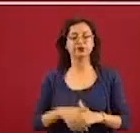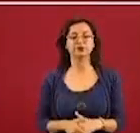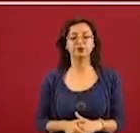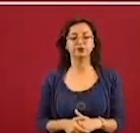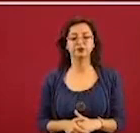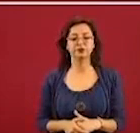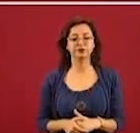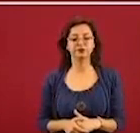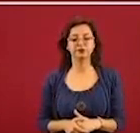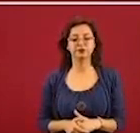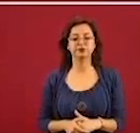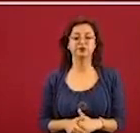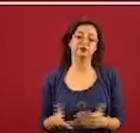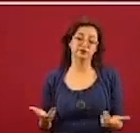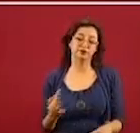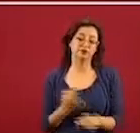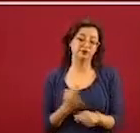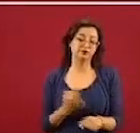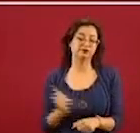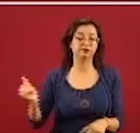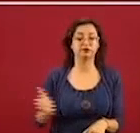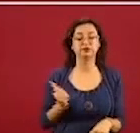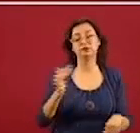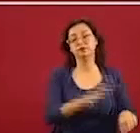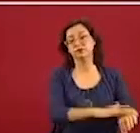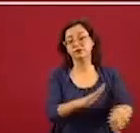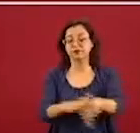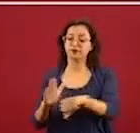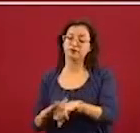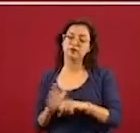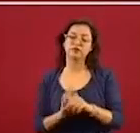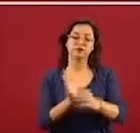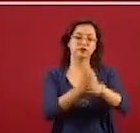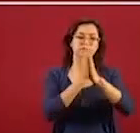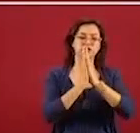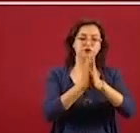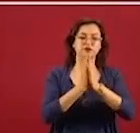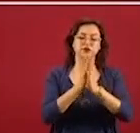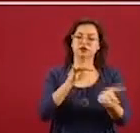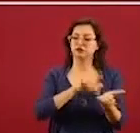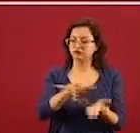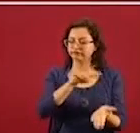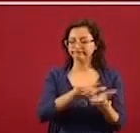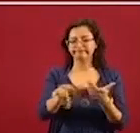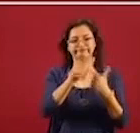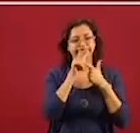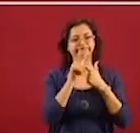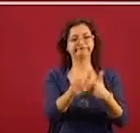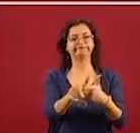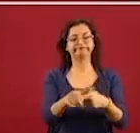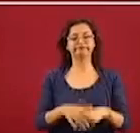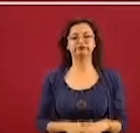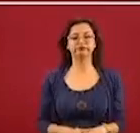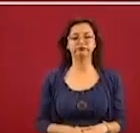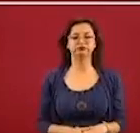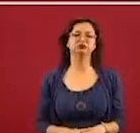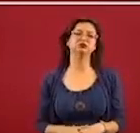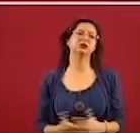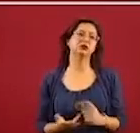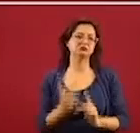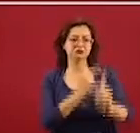para hacerles el llamado de que nos sigan apoyando con